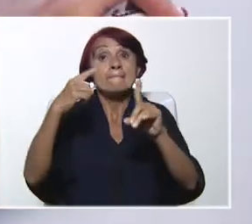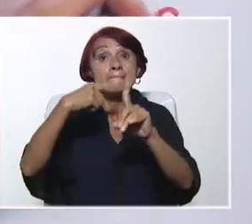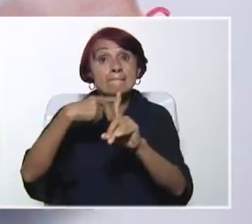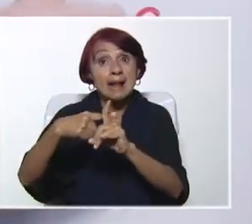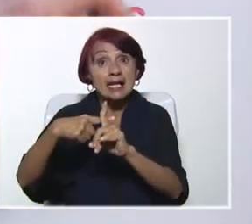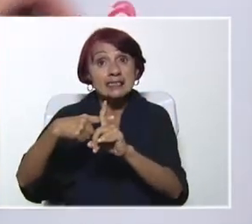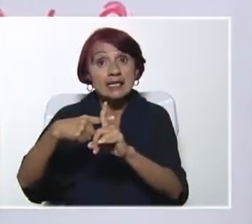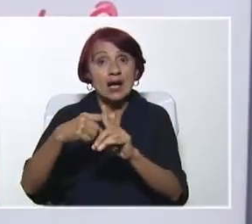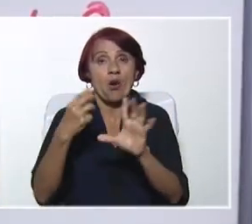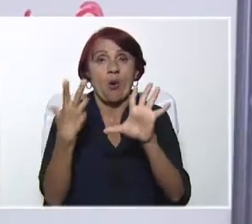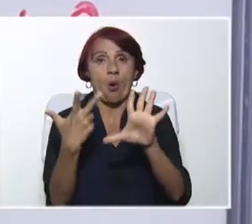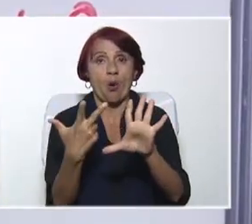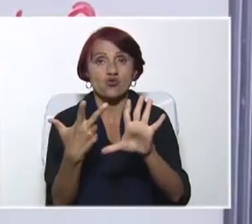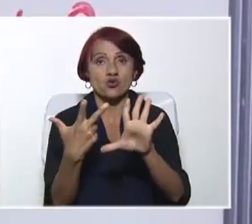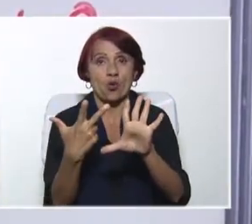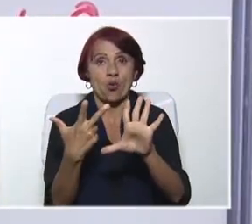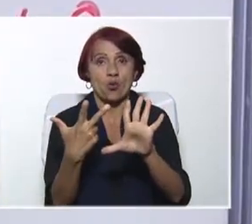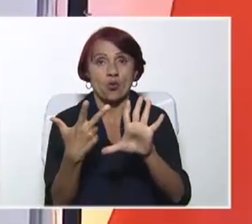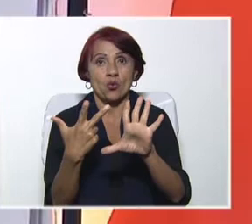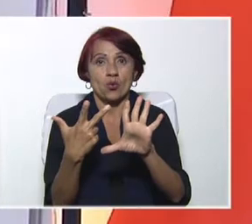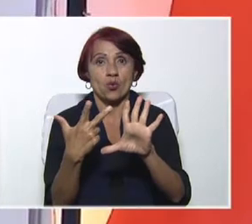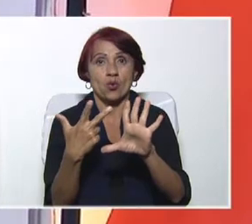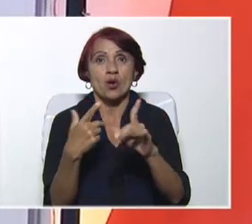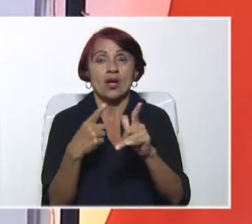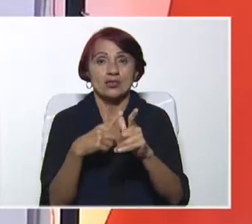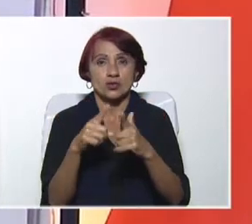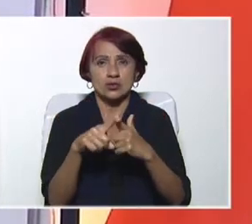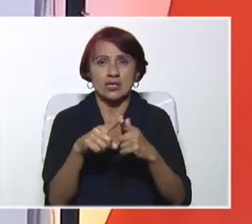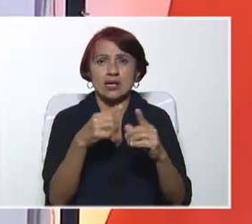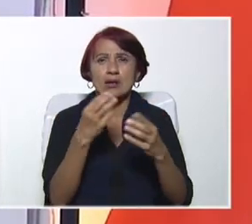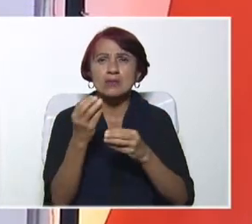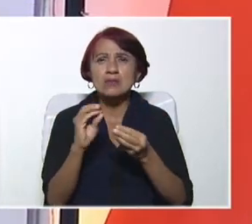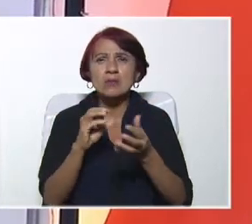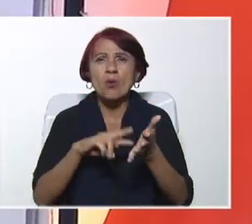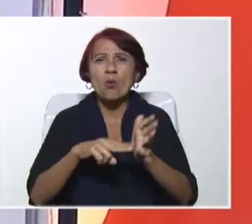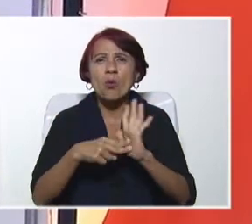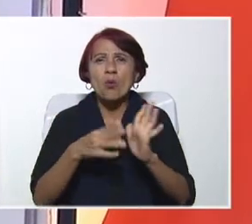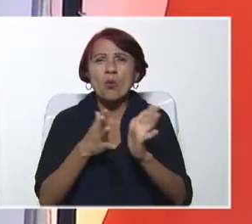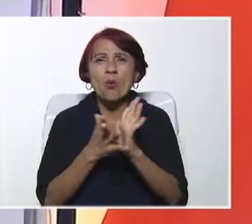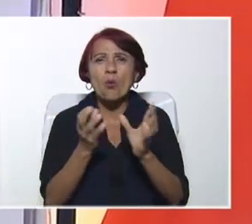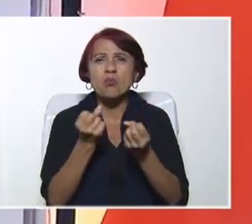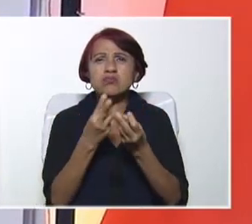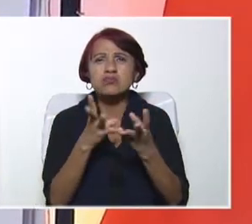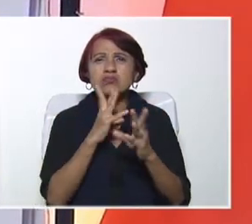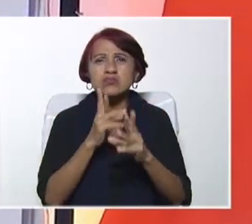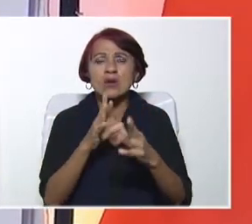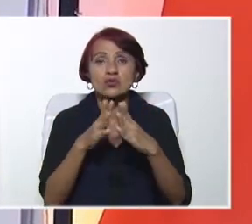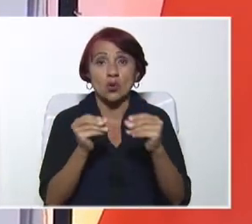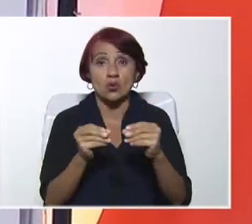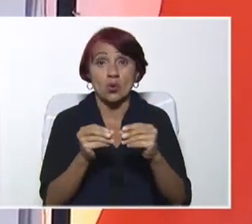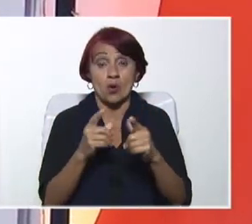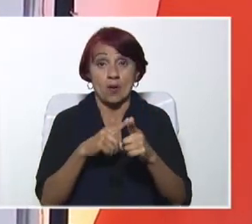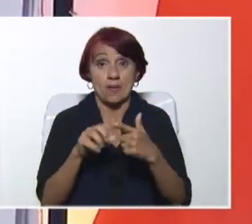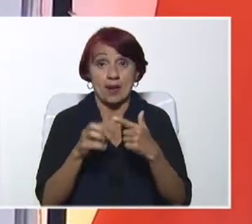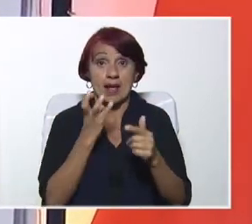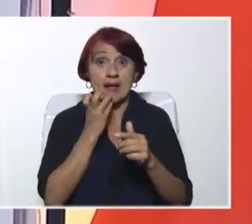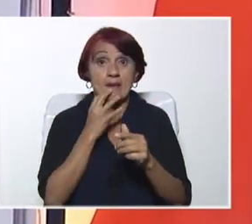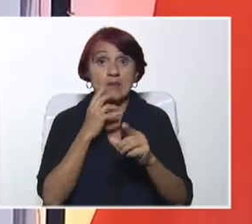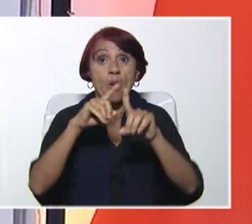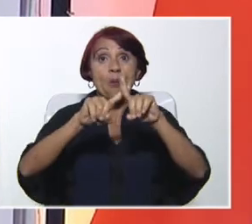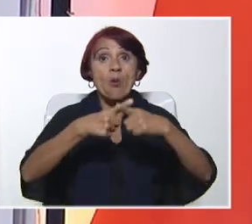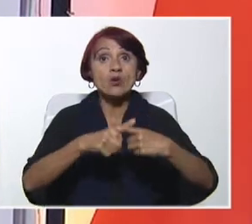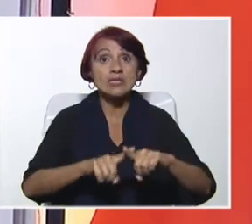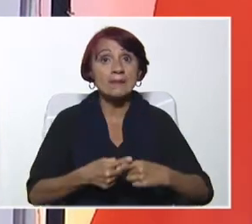más 8. Y ahora sí podemos identificar nuestra potencia de 10. Fíjense, podemos